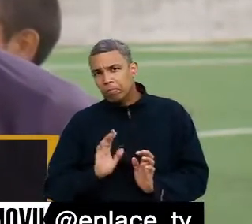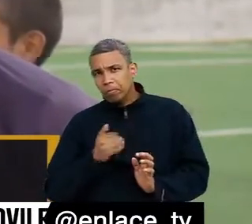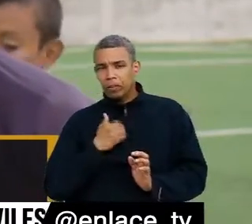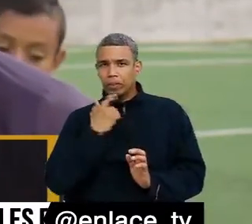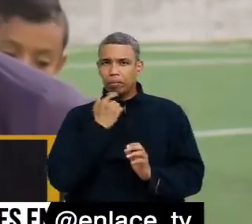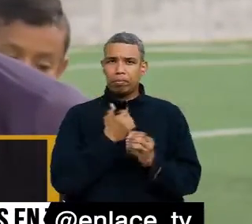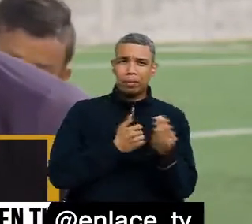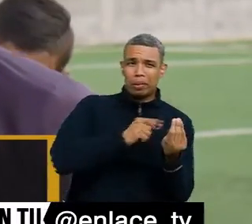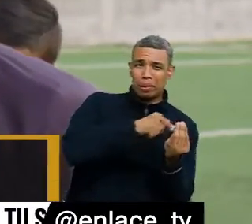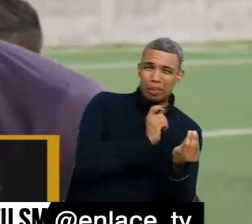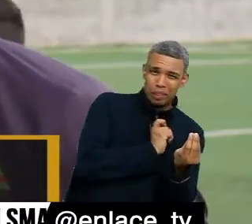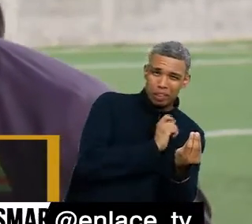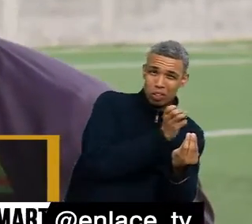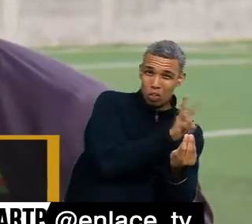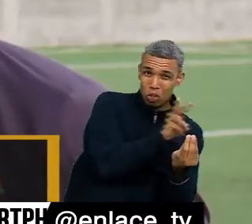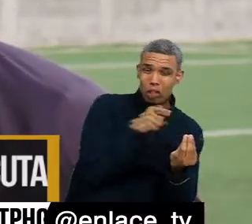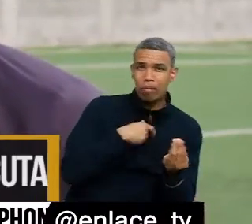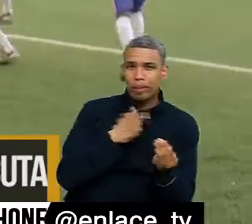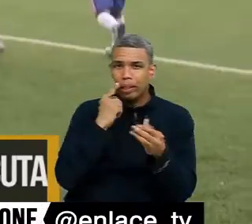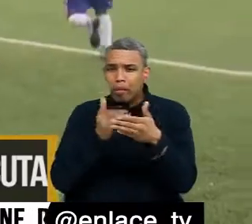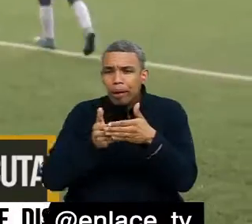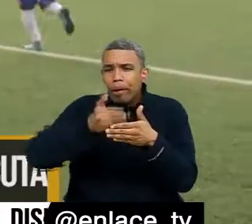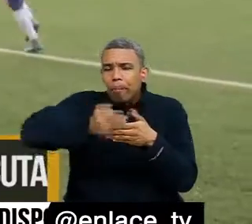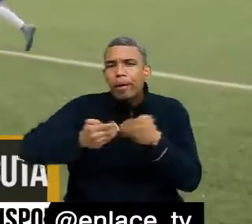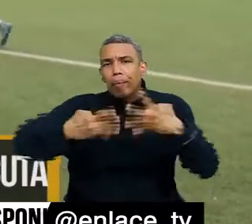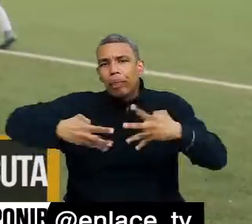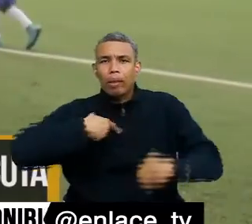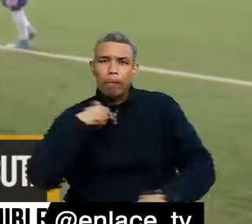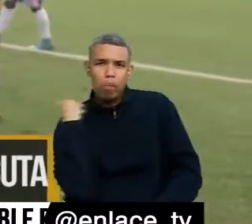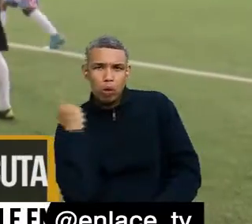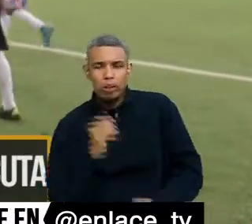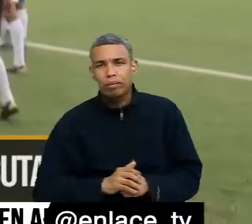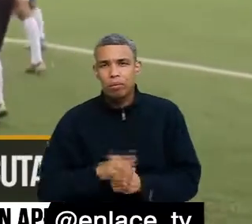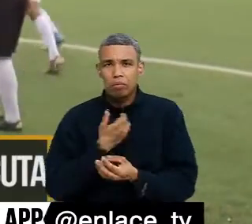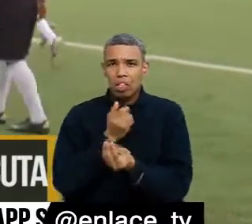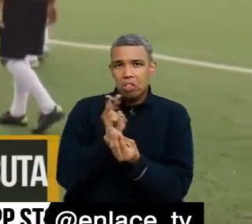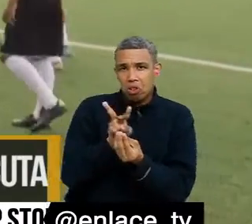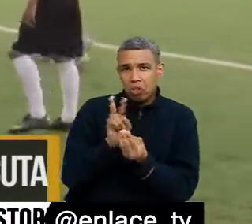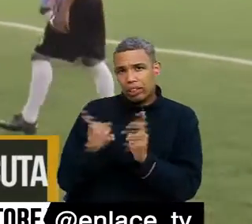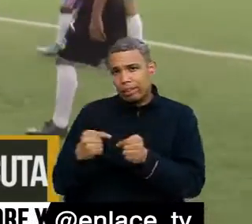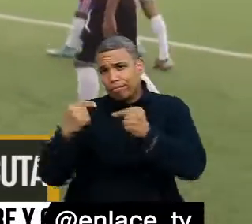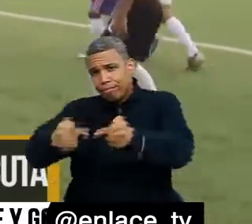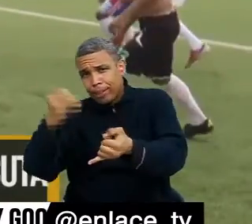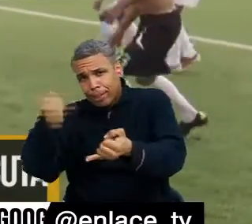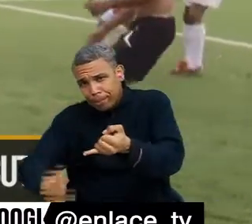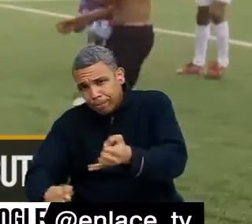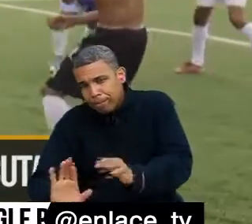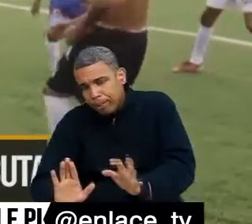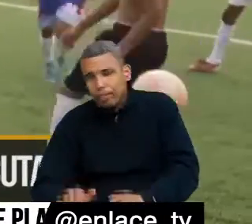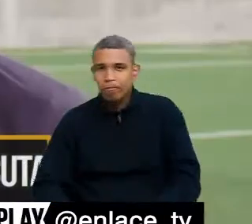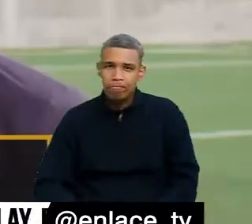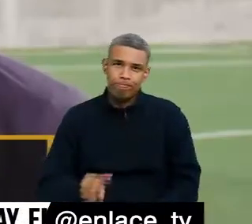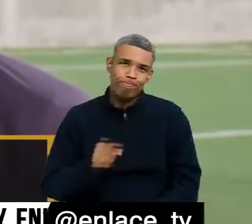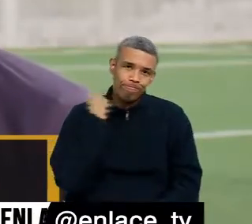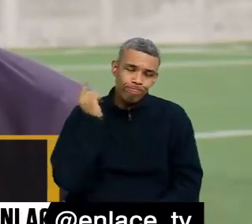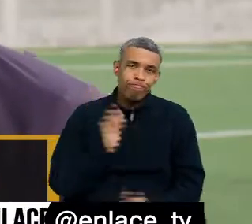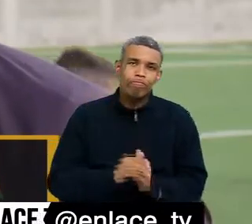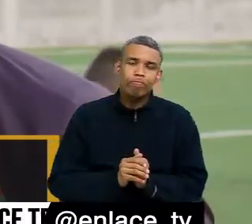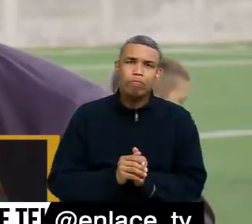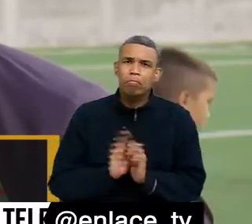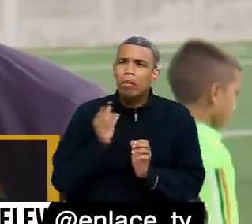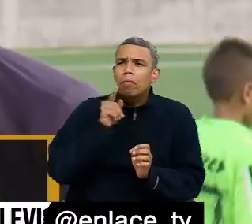categoría 8, perdimos en semifinal. Con la categoría 14, seguir participando en el torneo municipal de Barranca Bermeja, en el torneo de Liga Bucaramanga y a